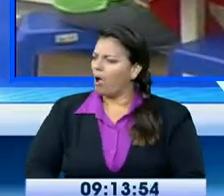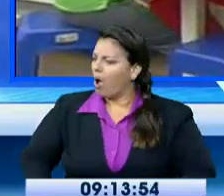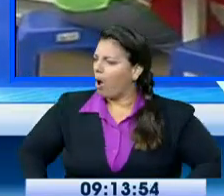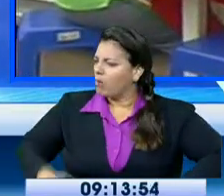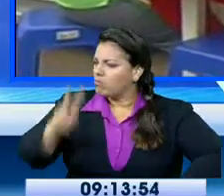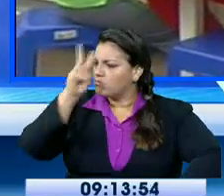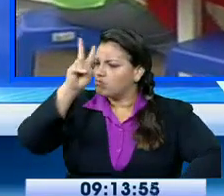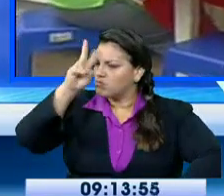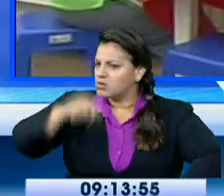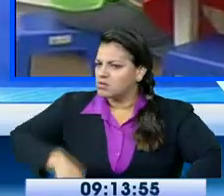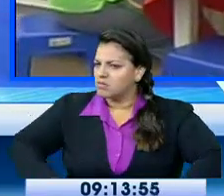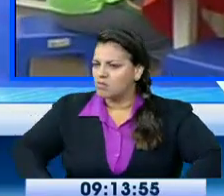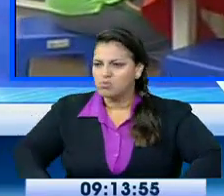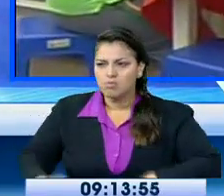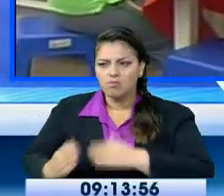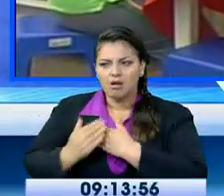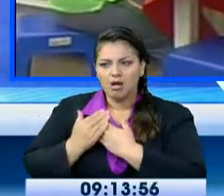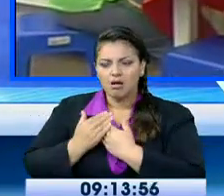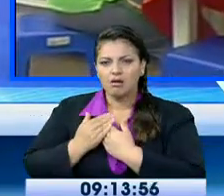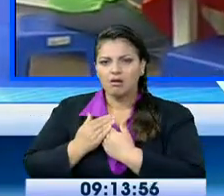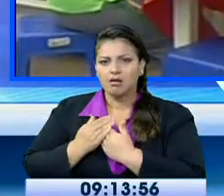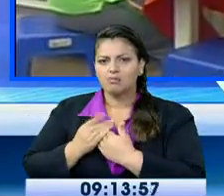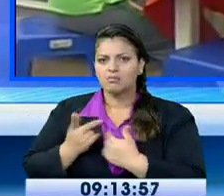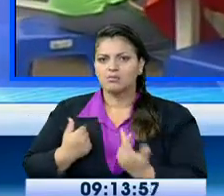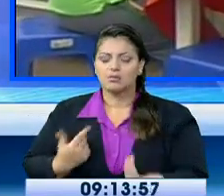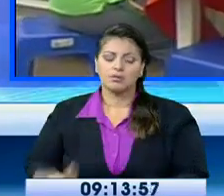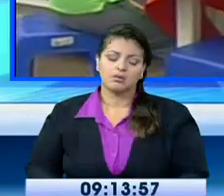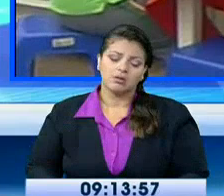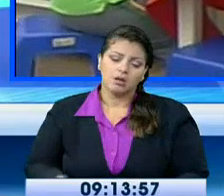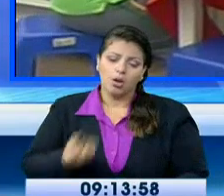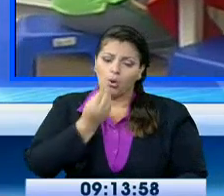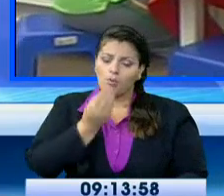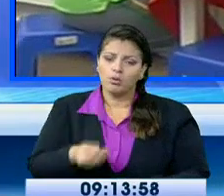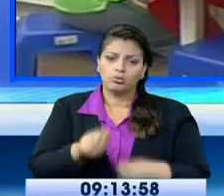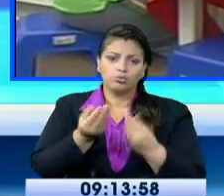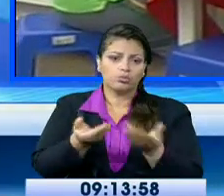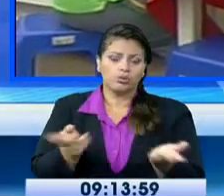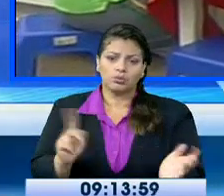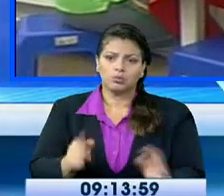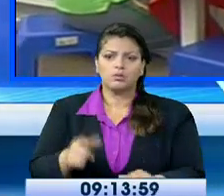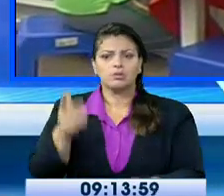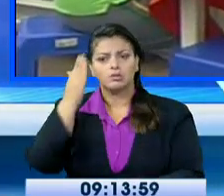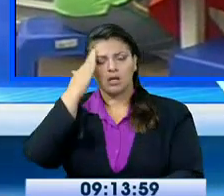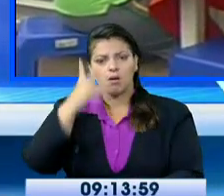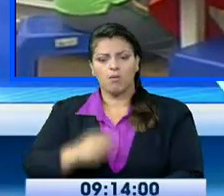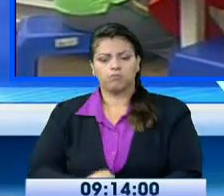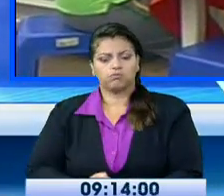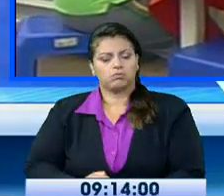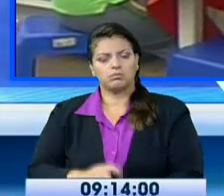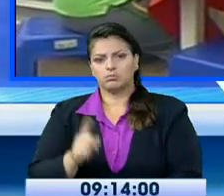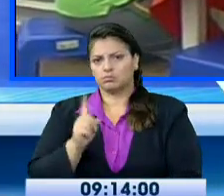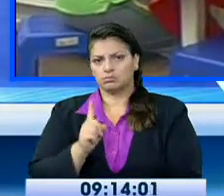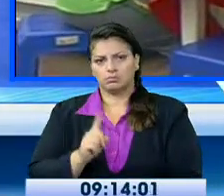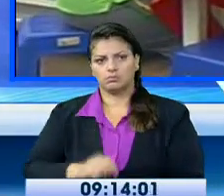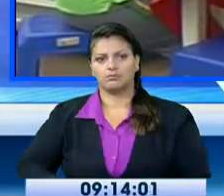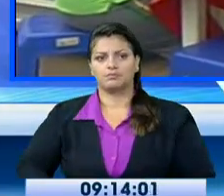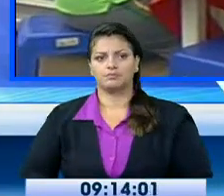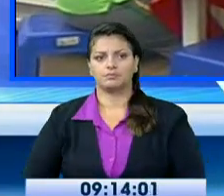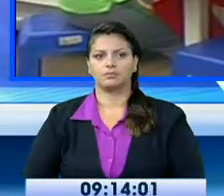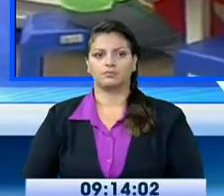Oiga, o sea, usted quiere que yo conserve la línea. Es para que no se engorde la señora Luisa, que tiene que presentar la pizza, claro, y todo eso. Claro. ¿Qué más